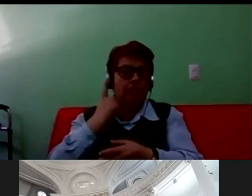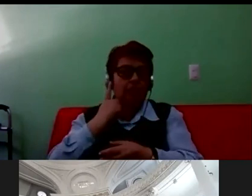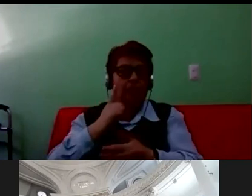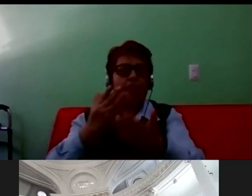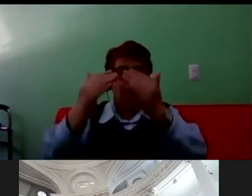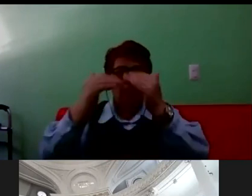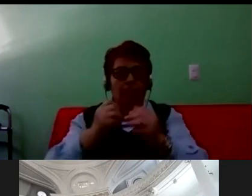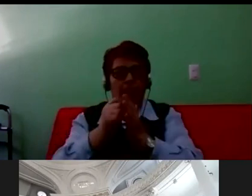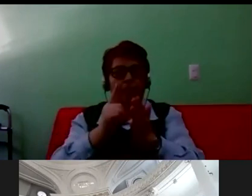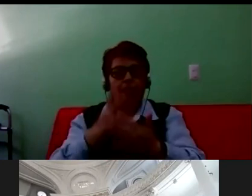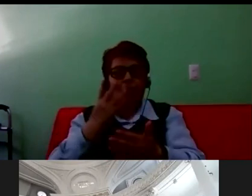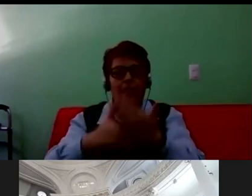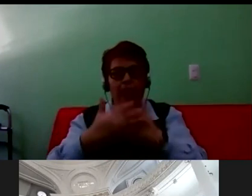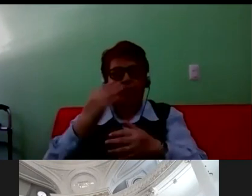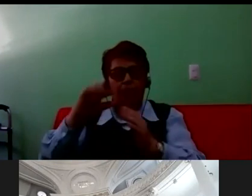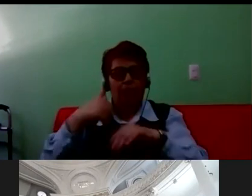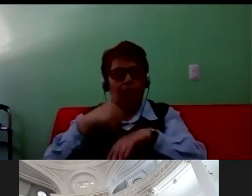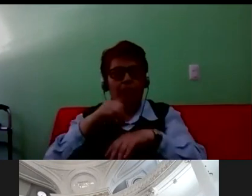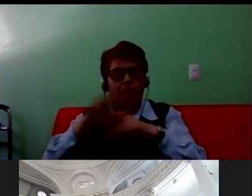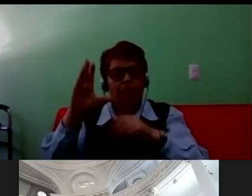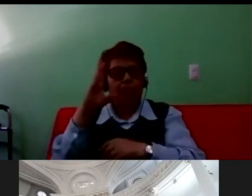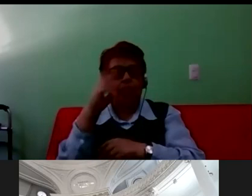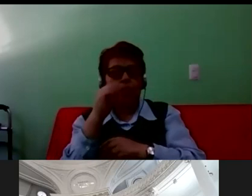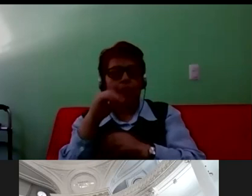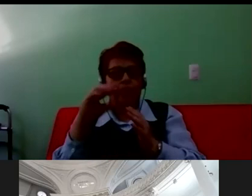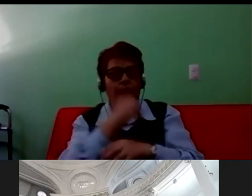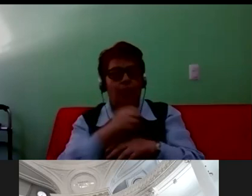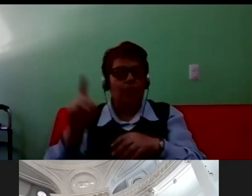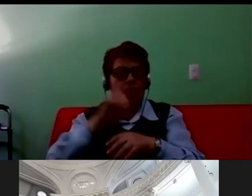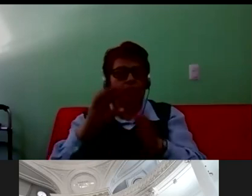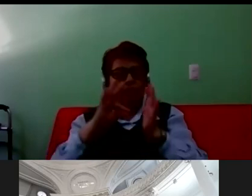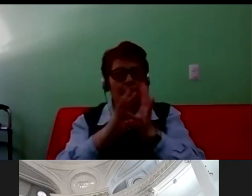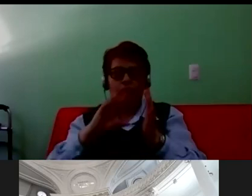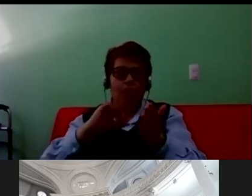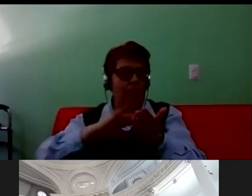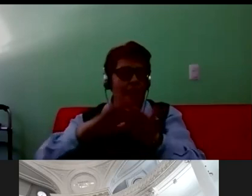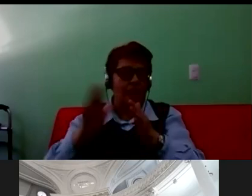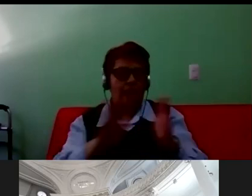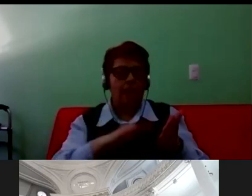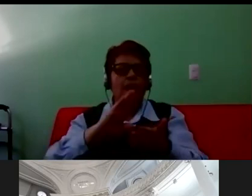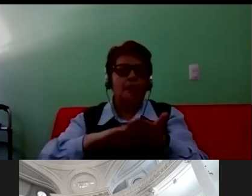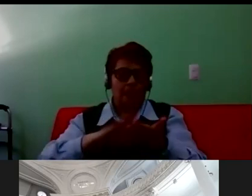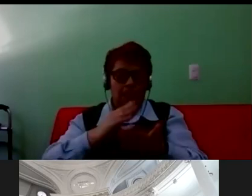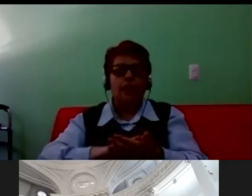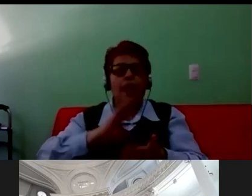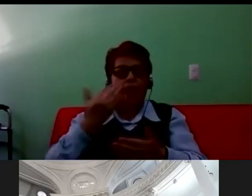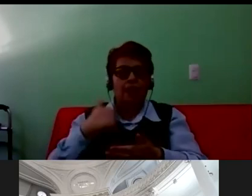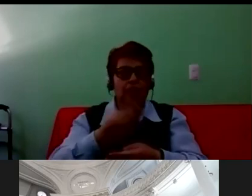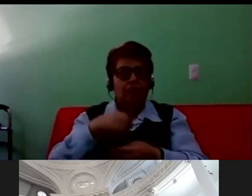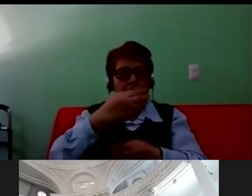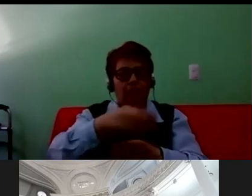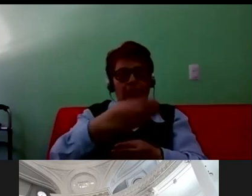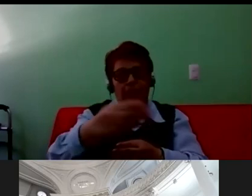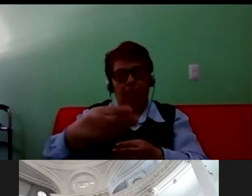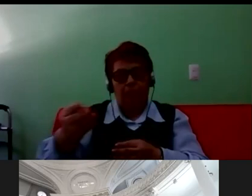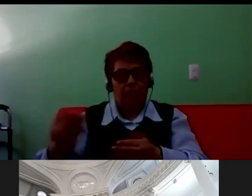continuación le solicito dar cuenta del punto 9 del orden del día, del que solicito obviar su lectura toda vez que el documento fue circulado con antelación y proceder